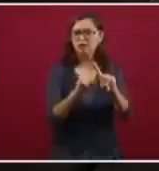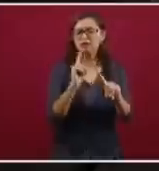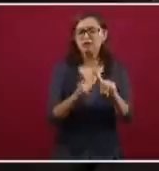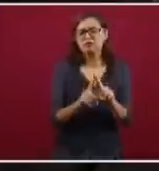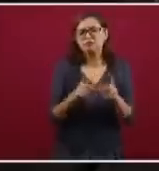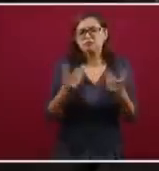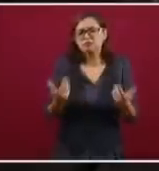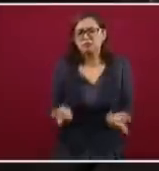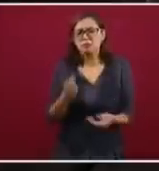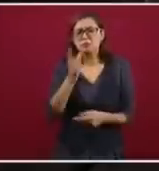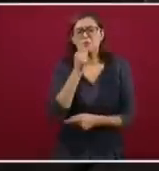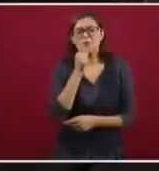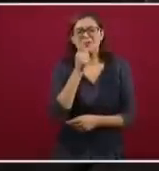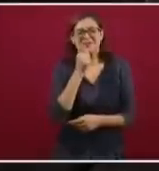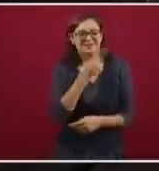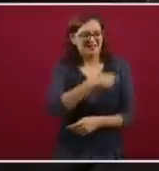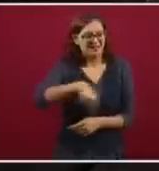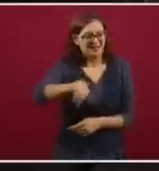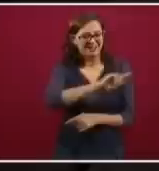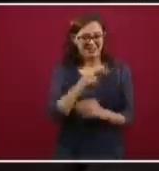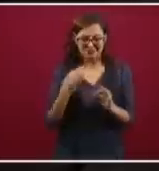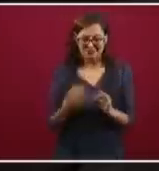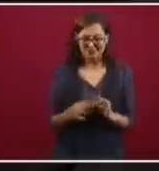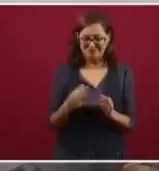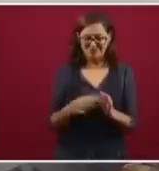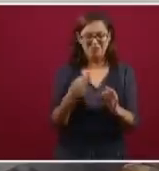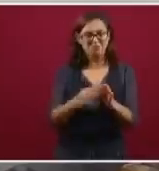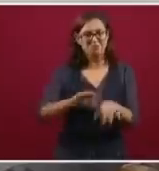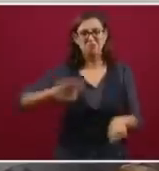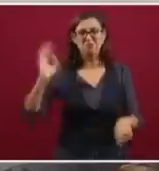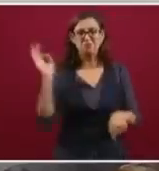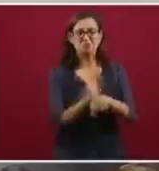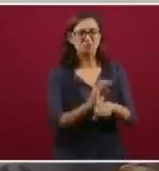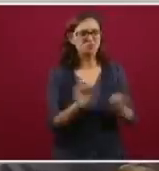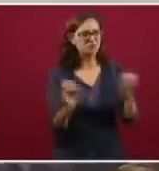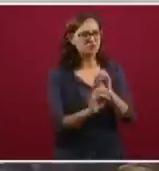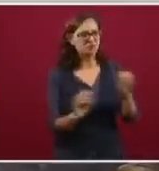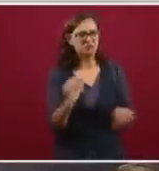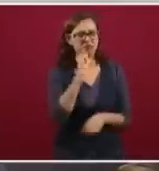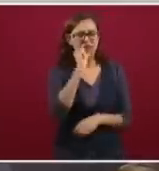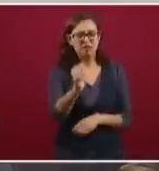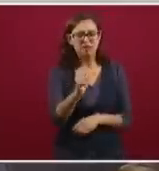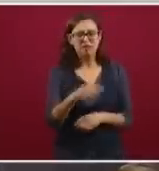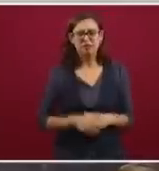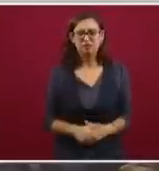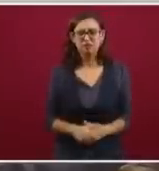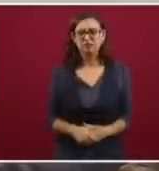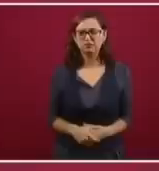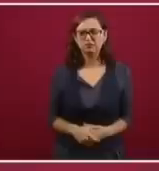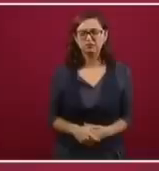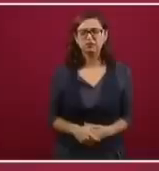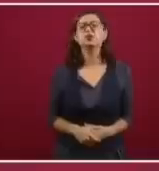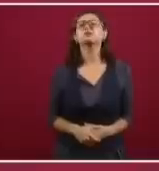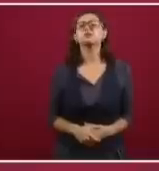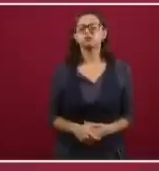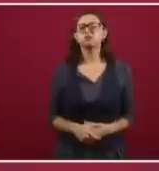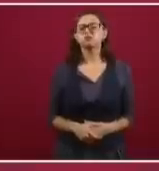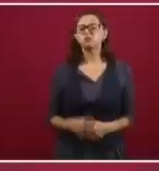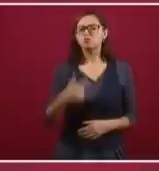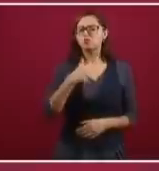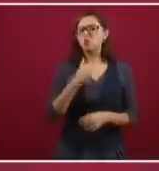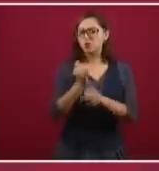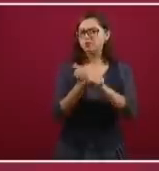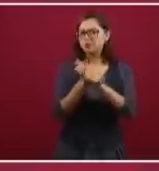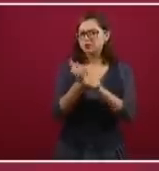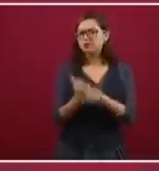de policía después de haber cumplido con sus deberes? Voy a investigar el caso y se le tiene que dar